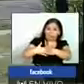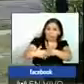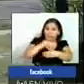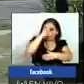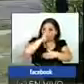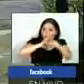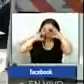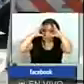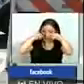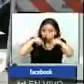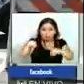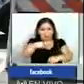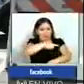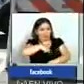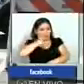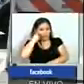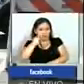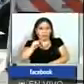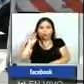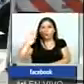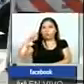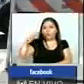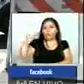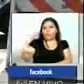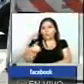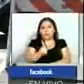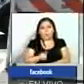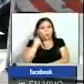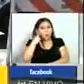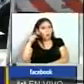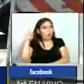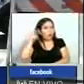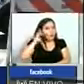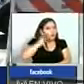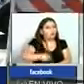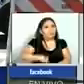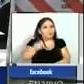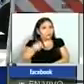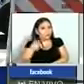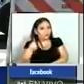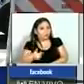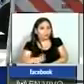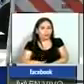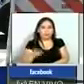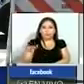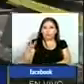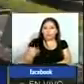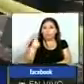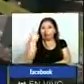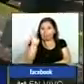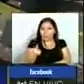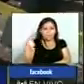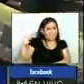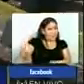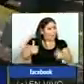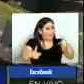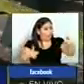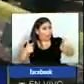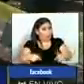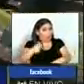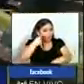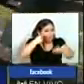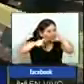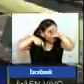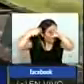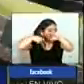400 personas En la calle Cuando llegaron Los agentes Oyeron disparos Cerca Se cree que más De una persona Disparó Porque se puede Escuchar en